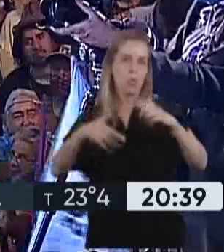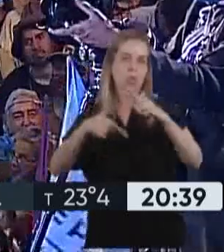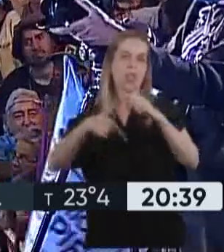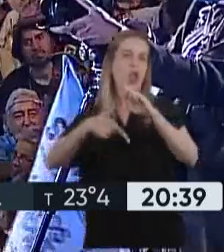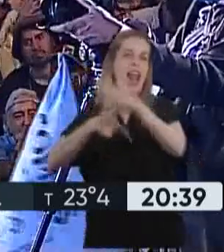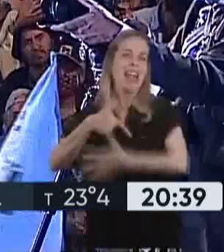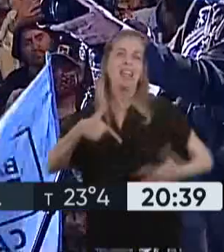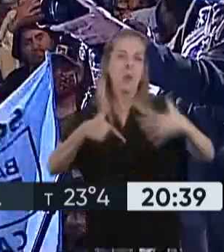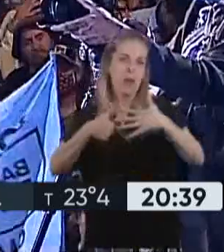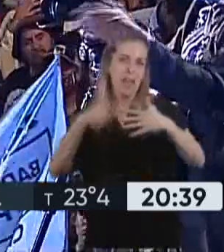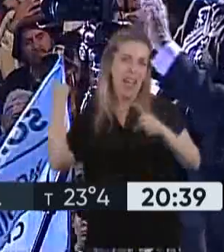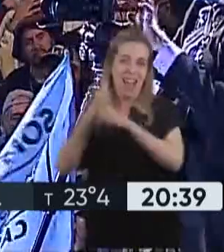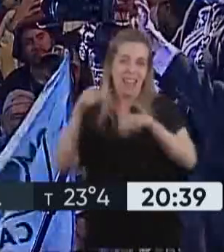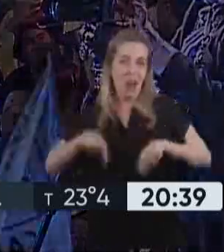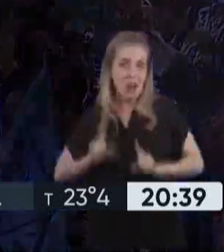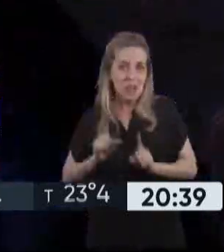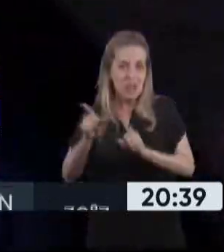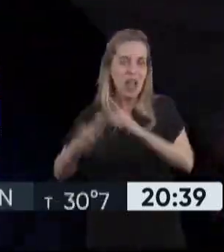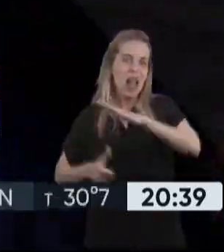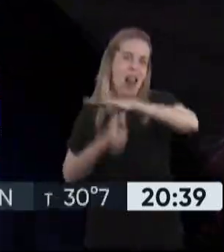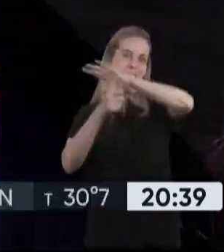aún. Lula,